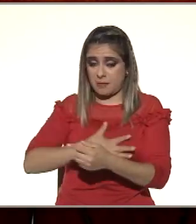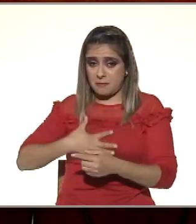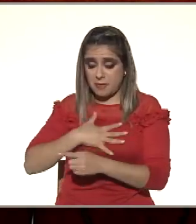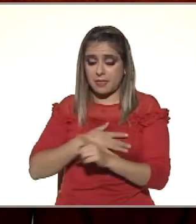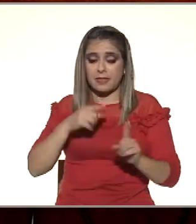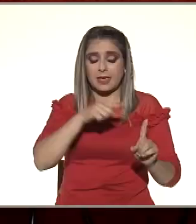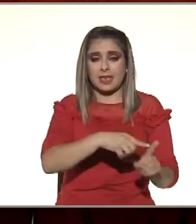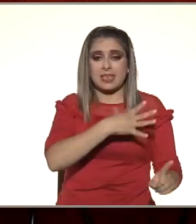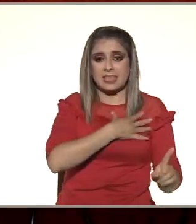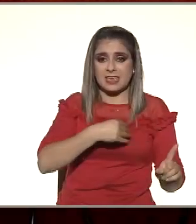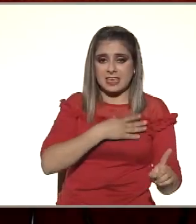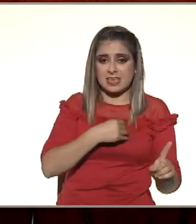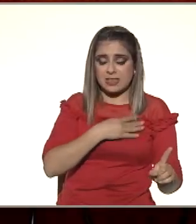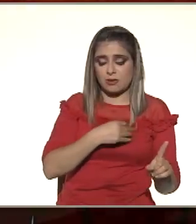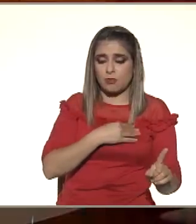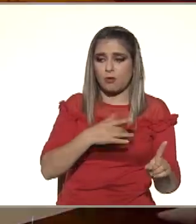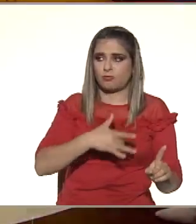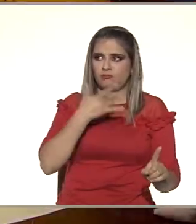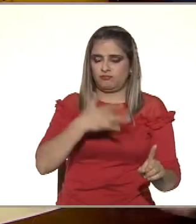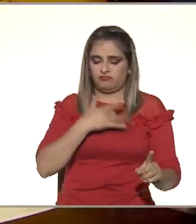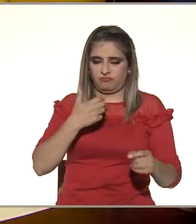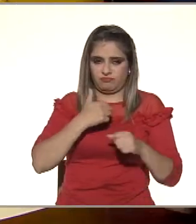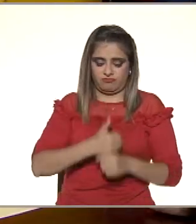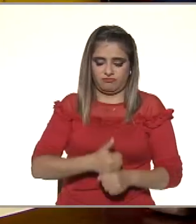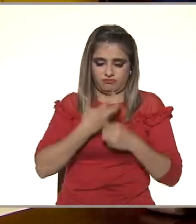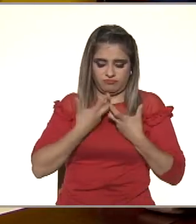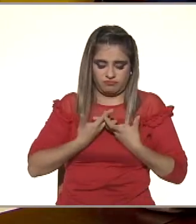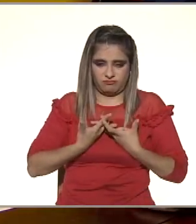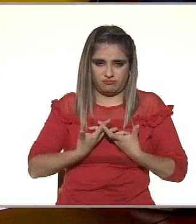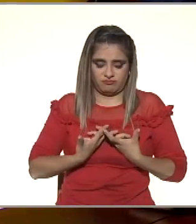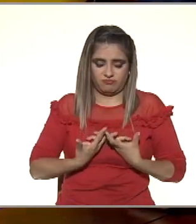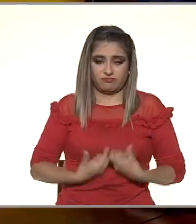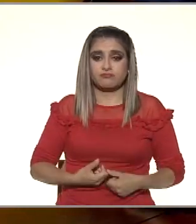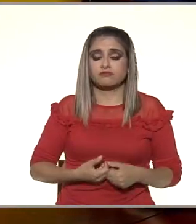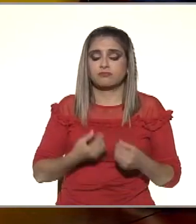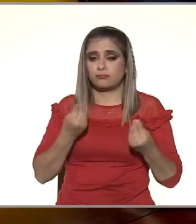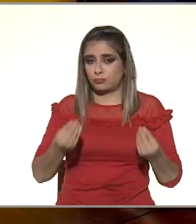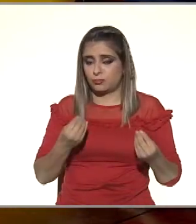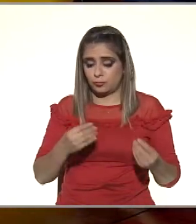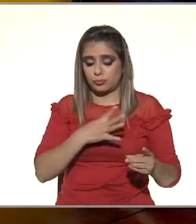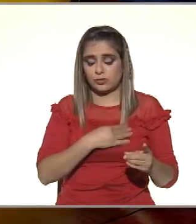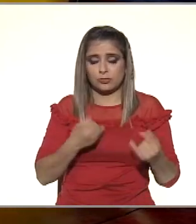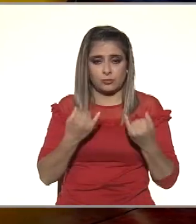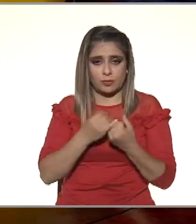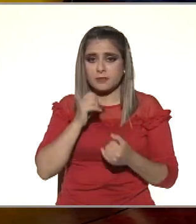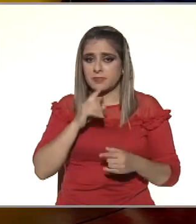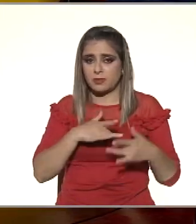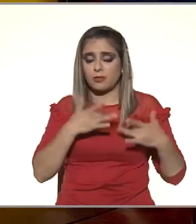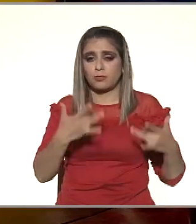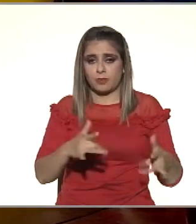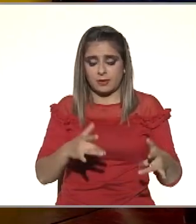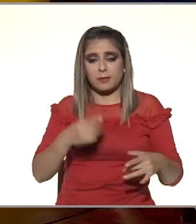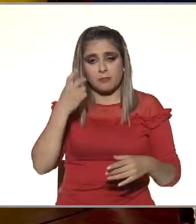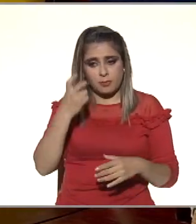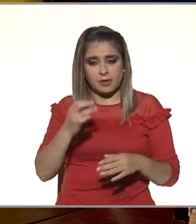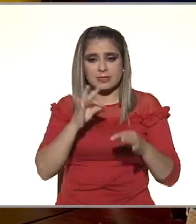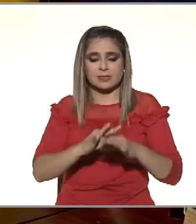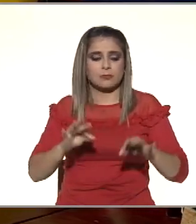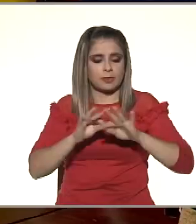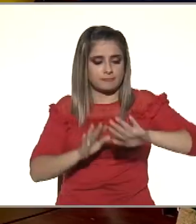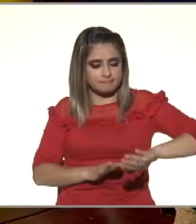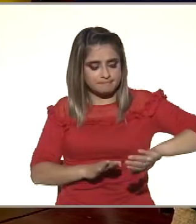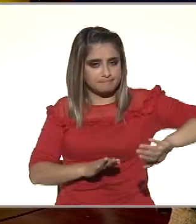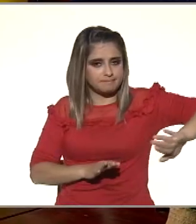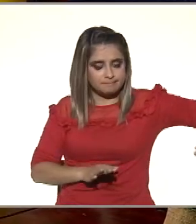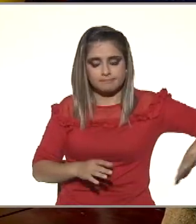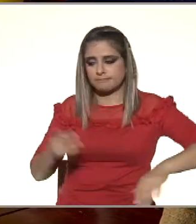le fue infiel a mi mamá o a mi papá, sino a mí como hijo. Sí. Y por eso es muy importante como descolocarlos de ese lugar de